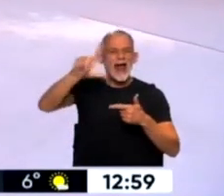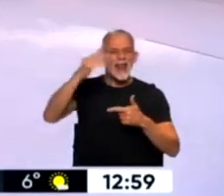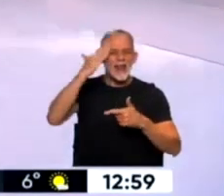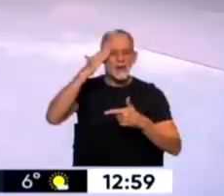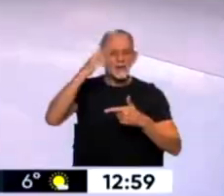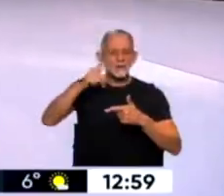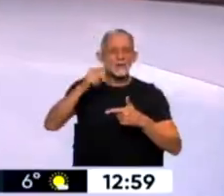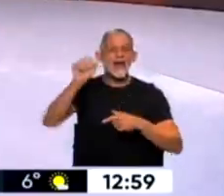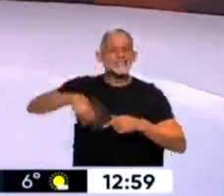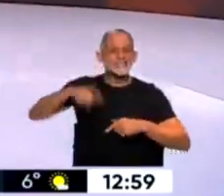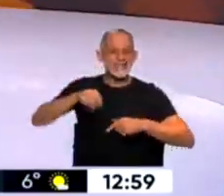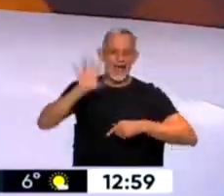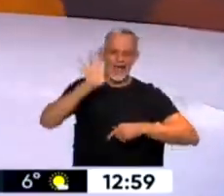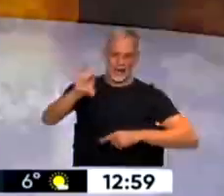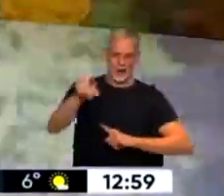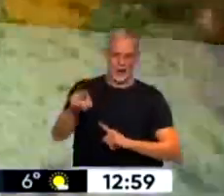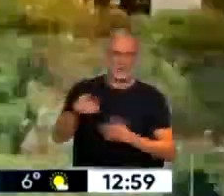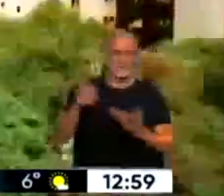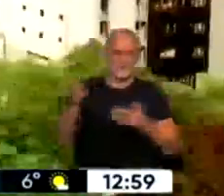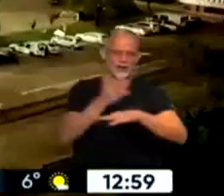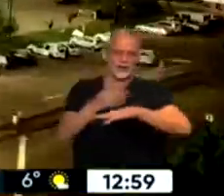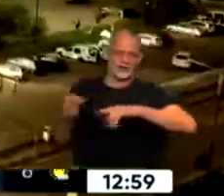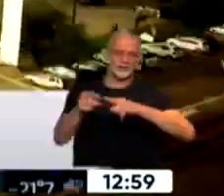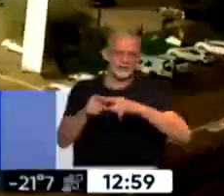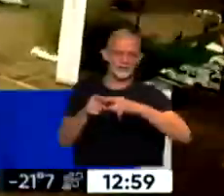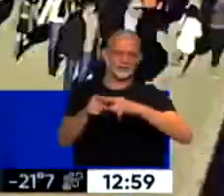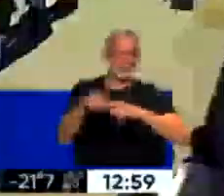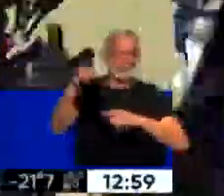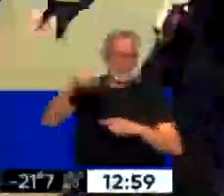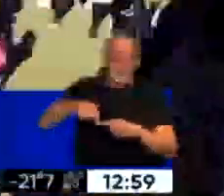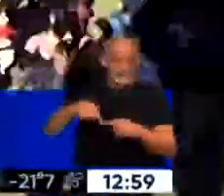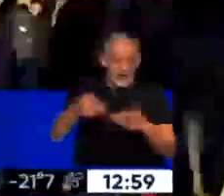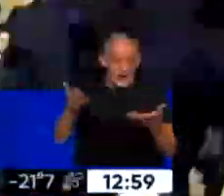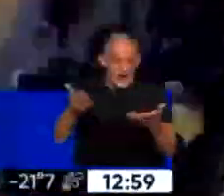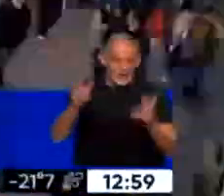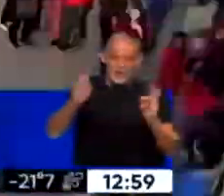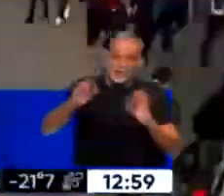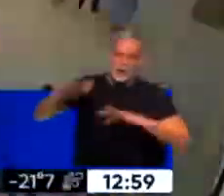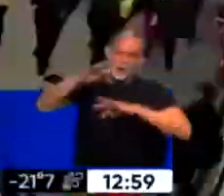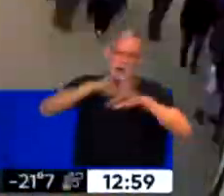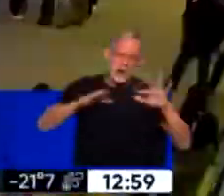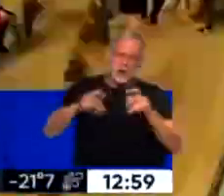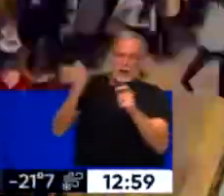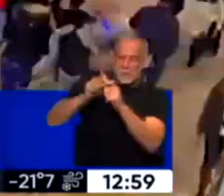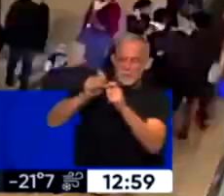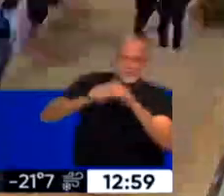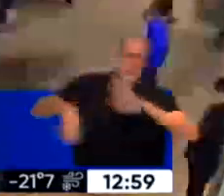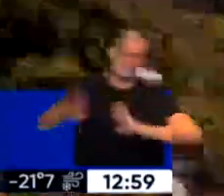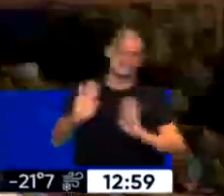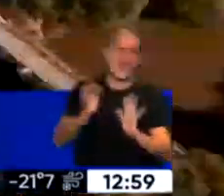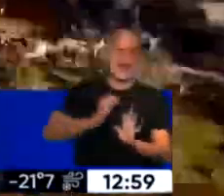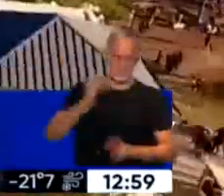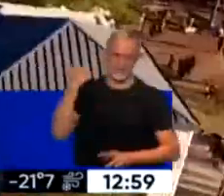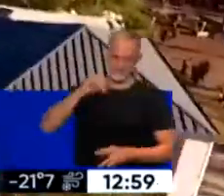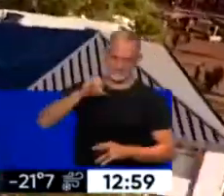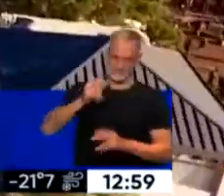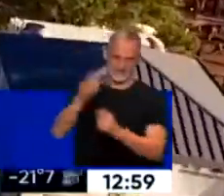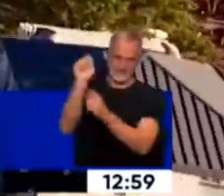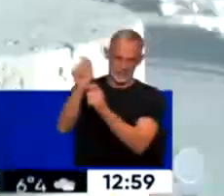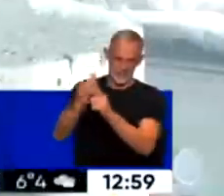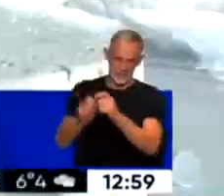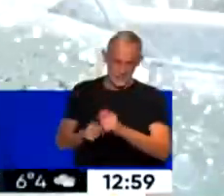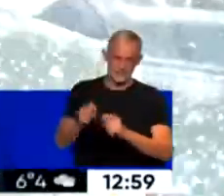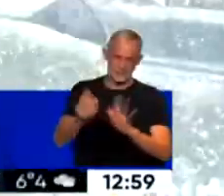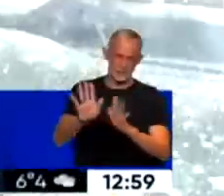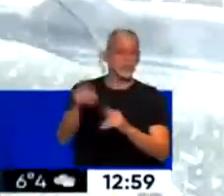vivido, el pueblo, el público, los escultores que ya comienzan sus manos a la obra para